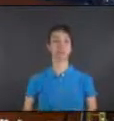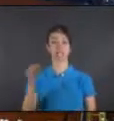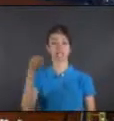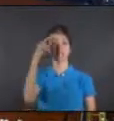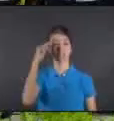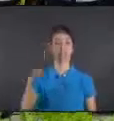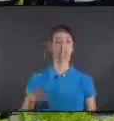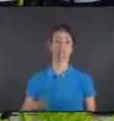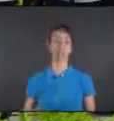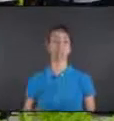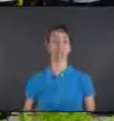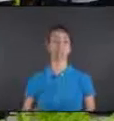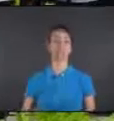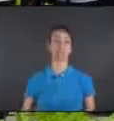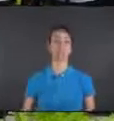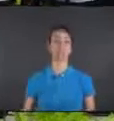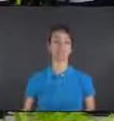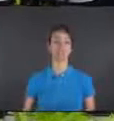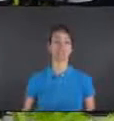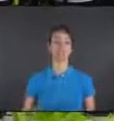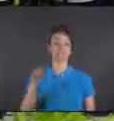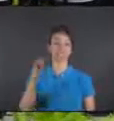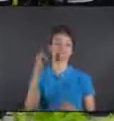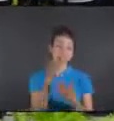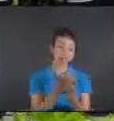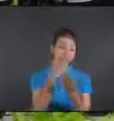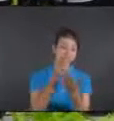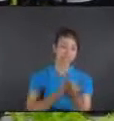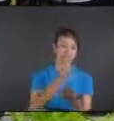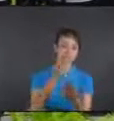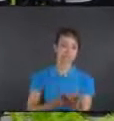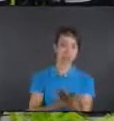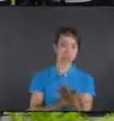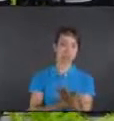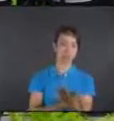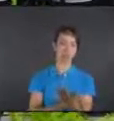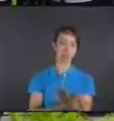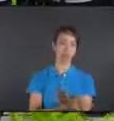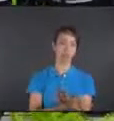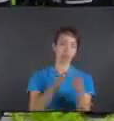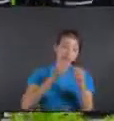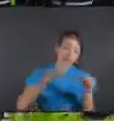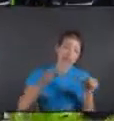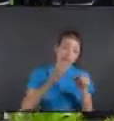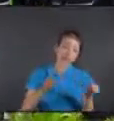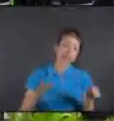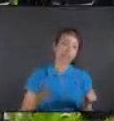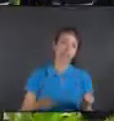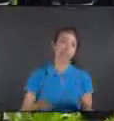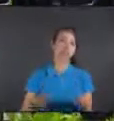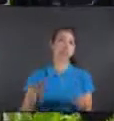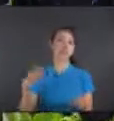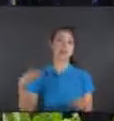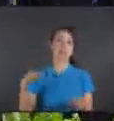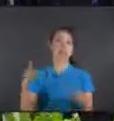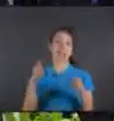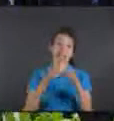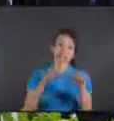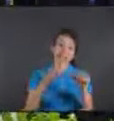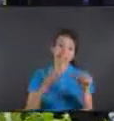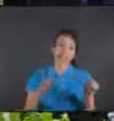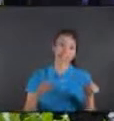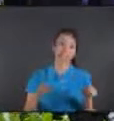No que se habían casado en ese día, sino que se habían, ese día fue que se designó a esos hombres. Ese es el escudriñamiento